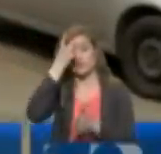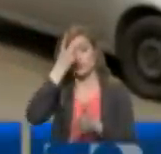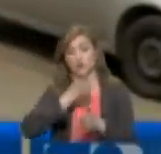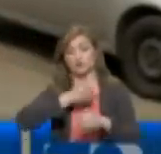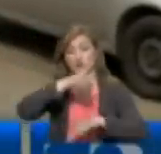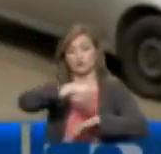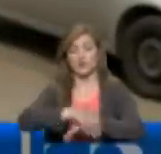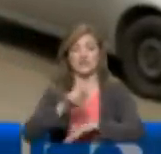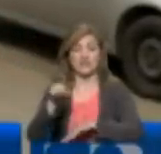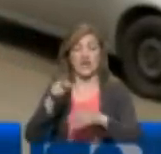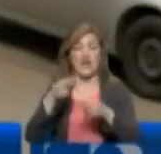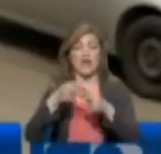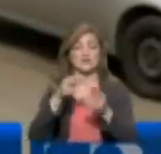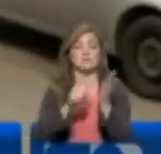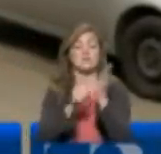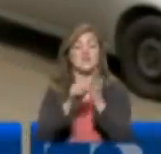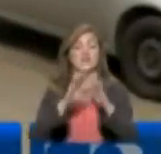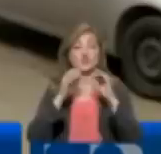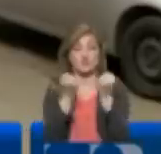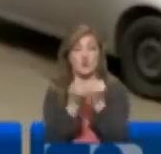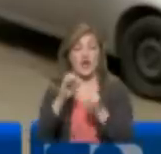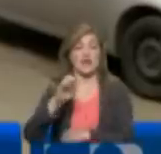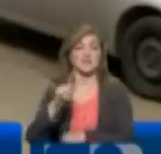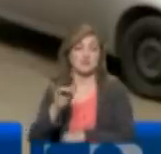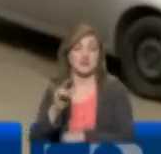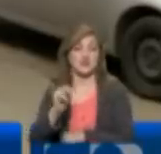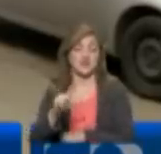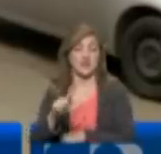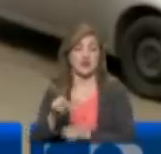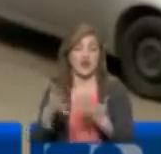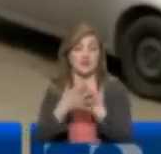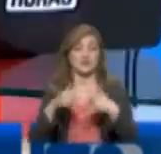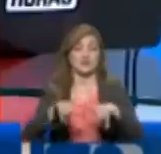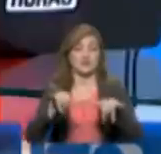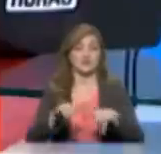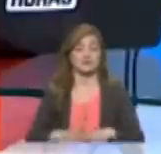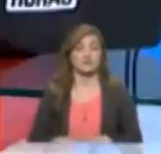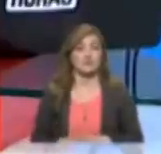tarde el ex ministro de inclusión continuaría tras las rejas